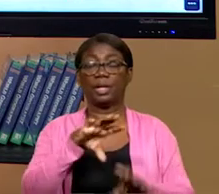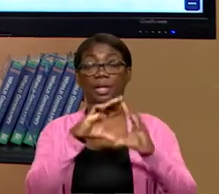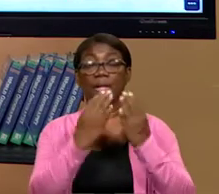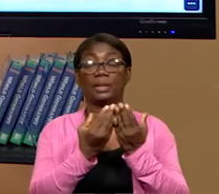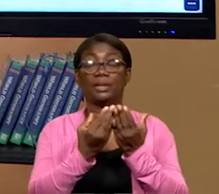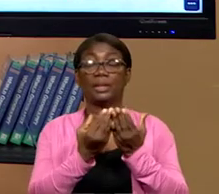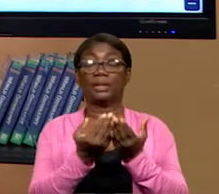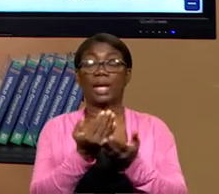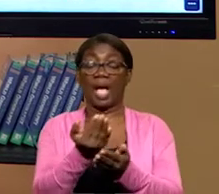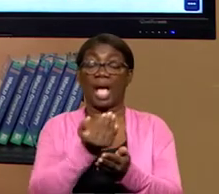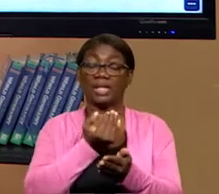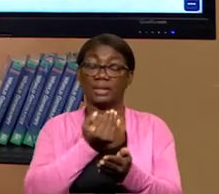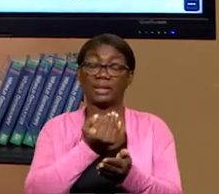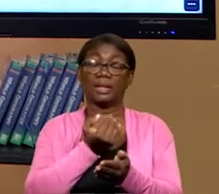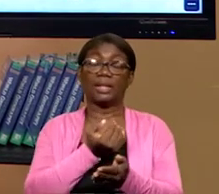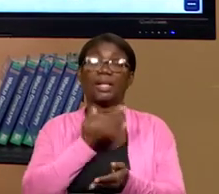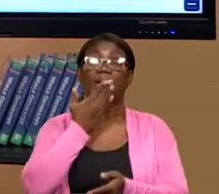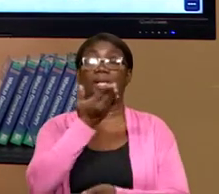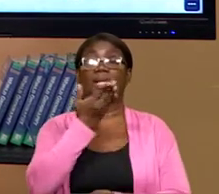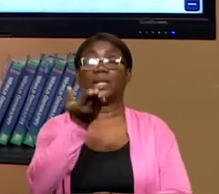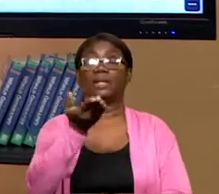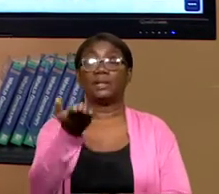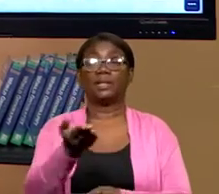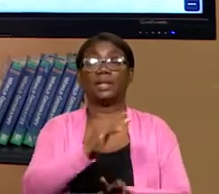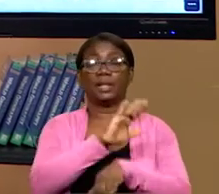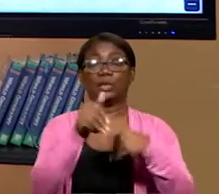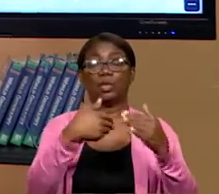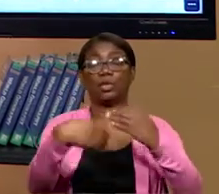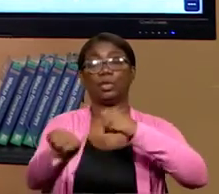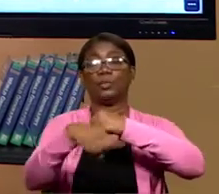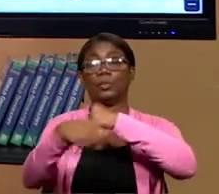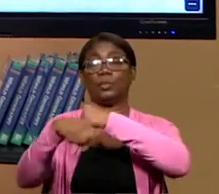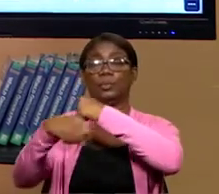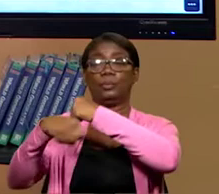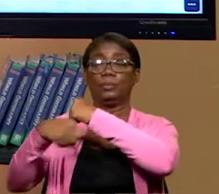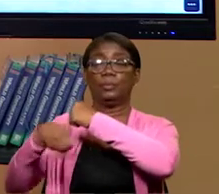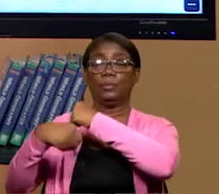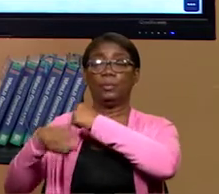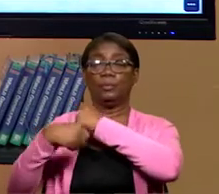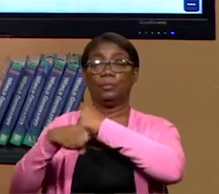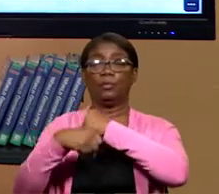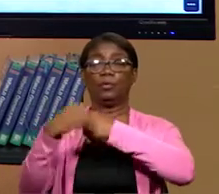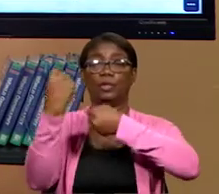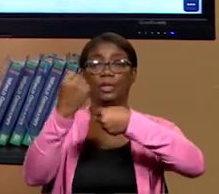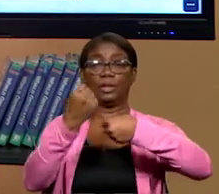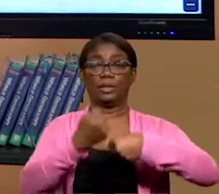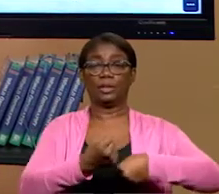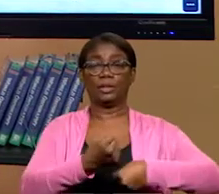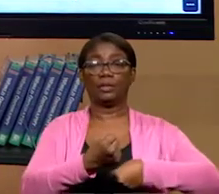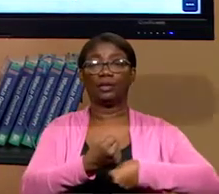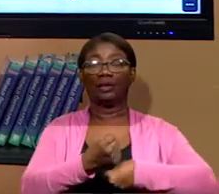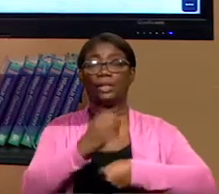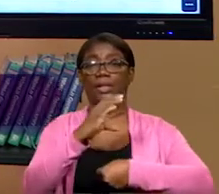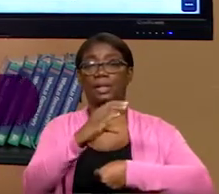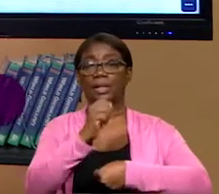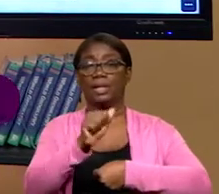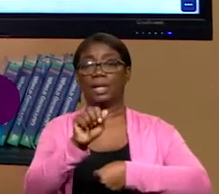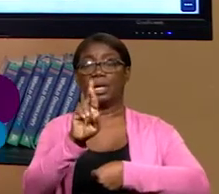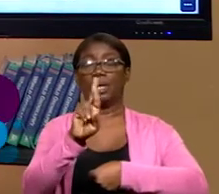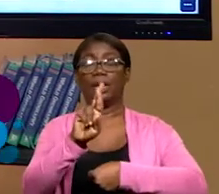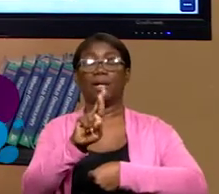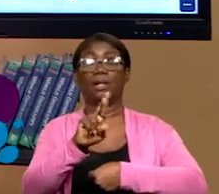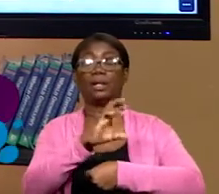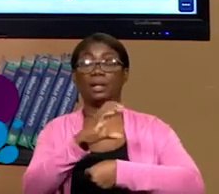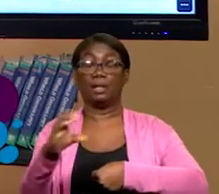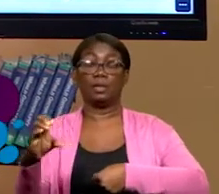sin antes agradecer a todos los patrocinadores que ustedes observan allí, la Fundación Carlos Slim, a través